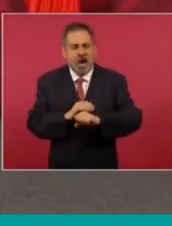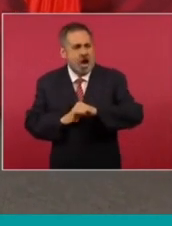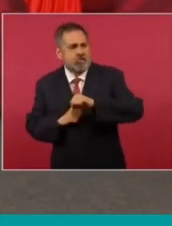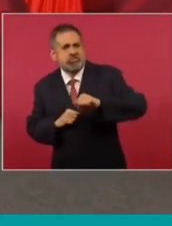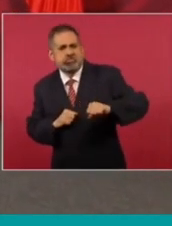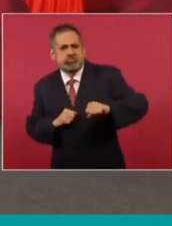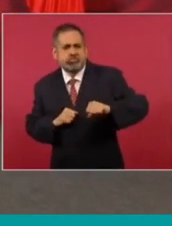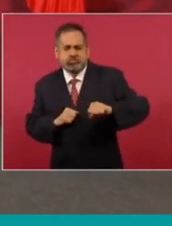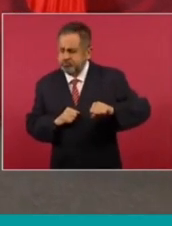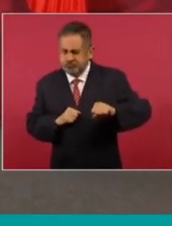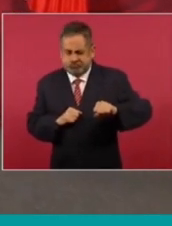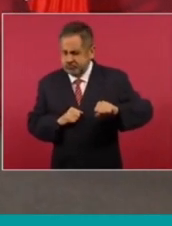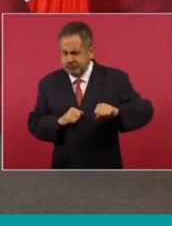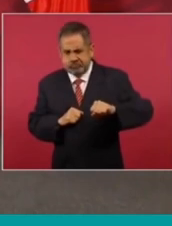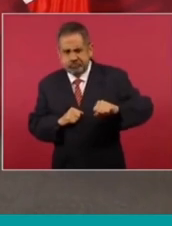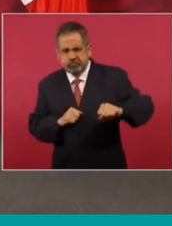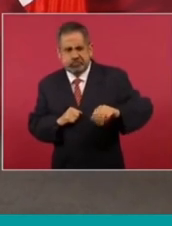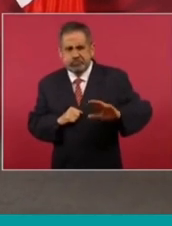Pueden estar